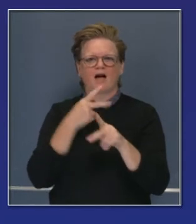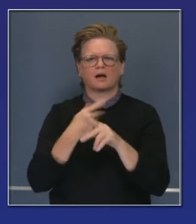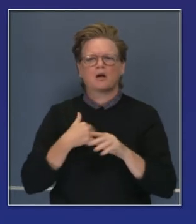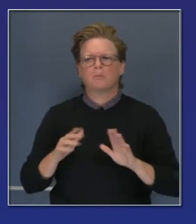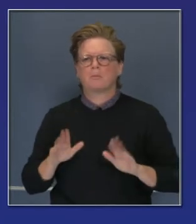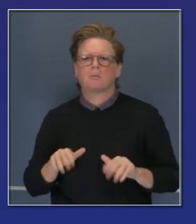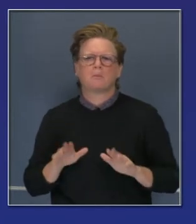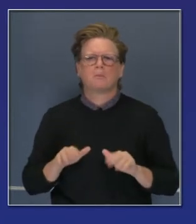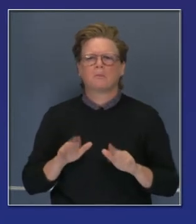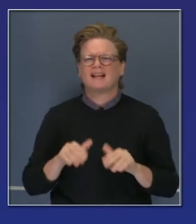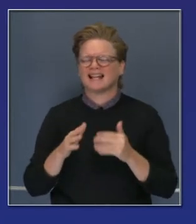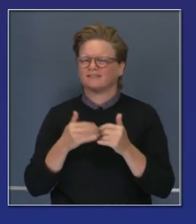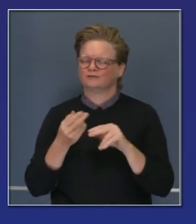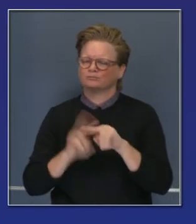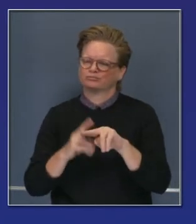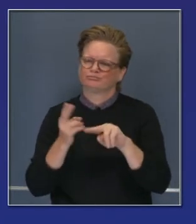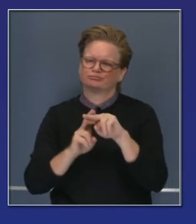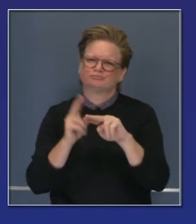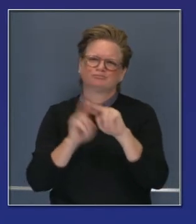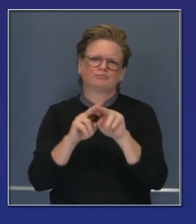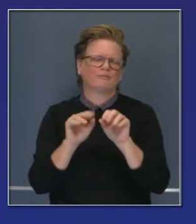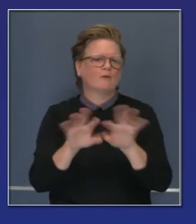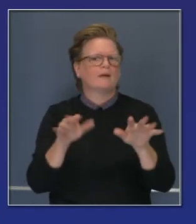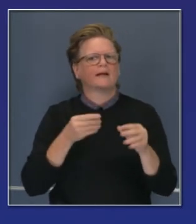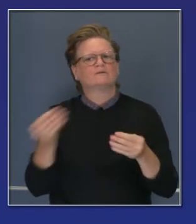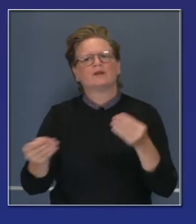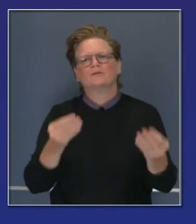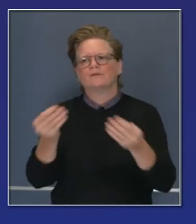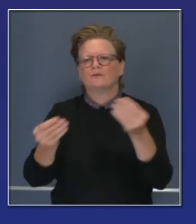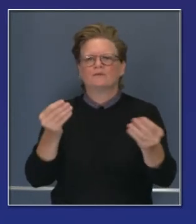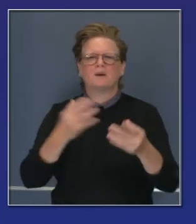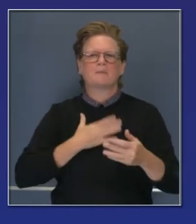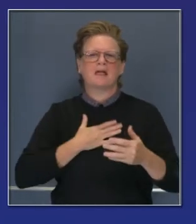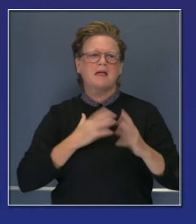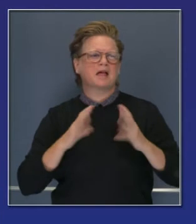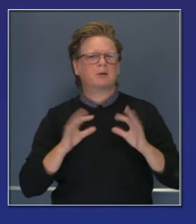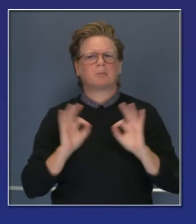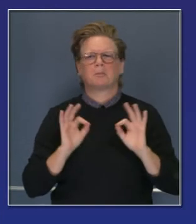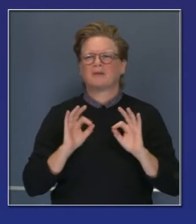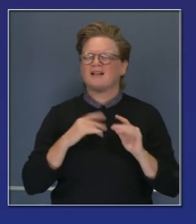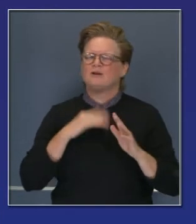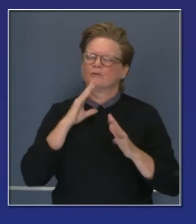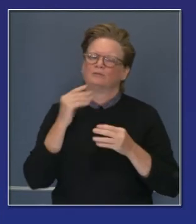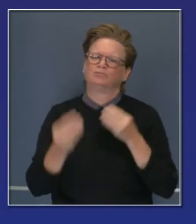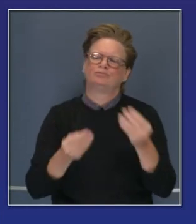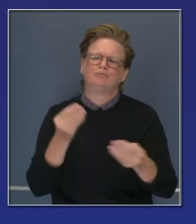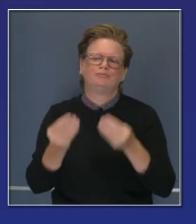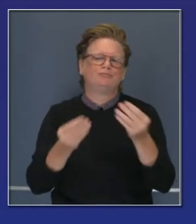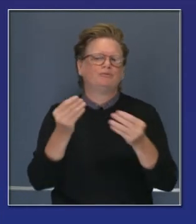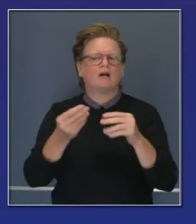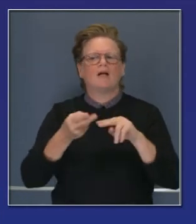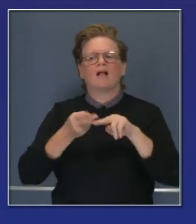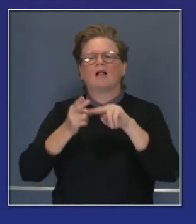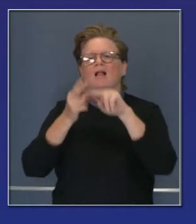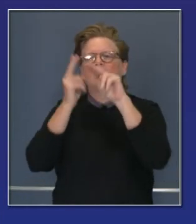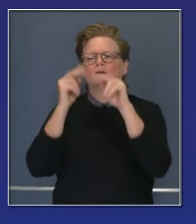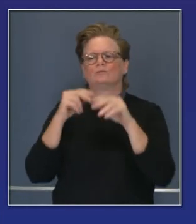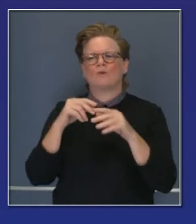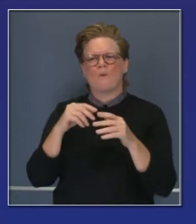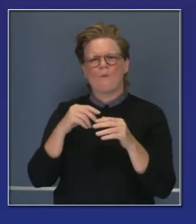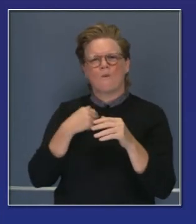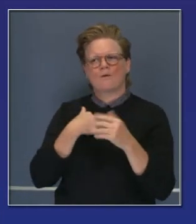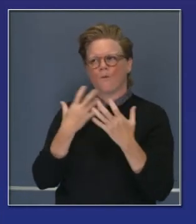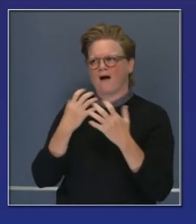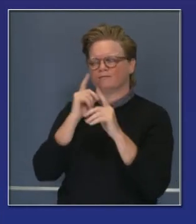por su propagación de esta enfermedad. Así que verán más en este espacio, más anuncios bilingües, más anuncios para